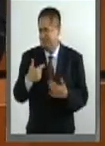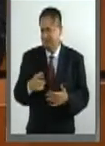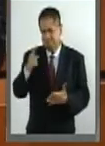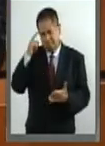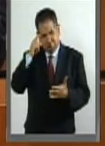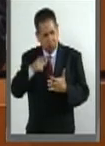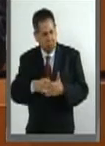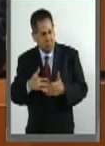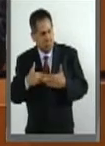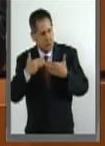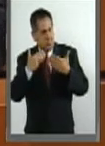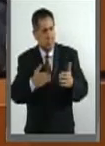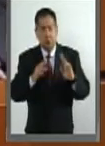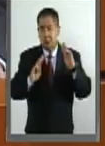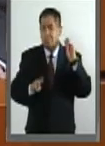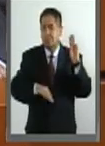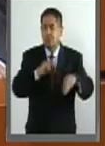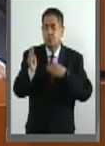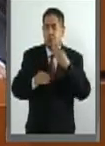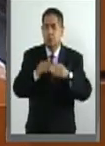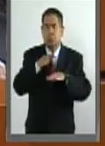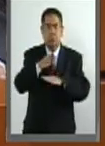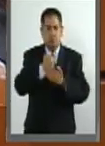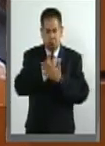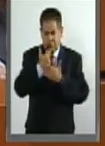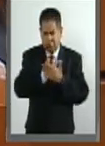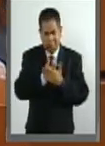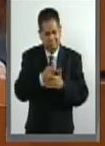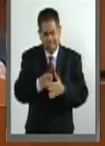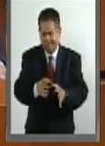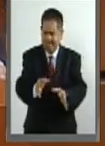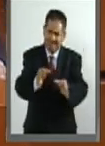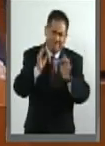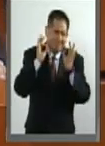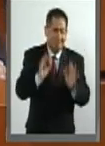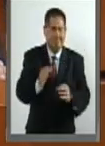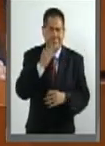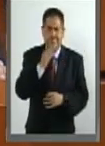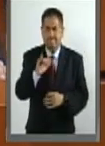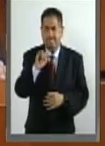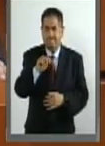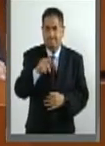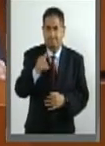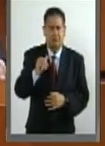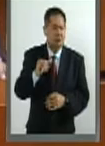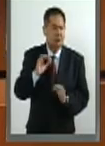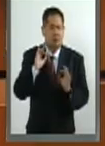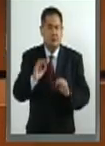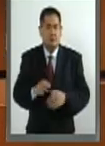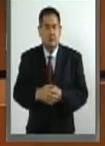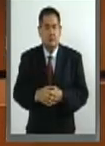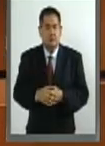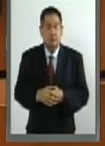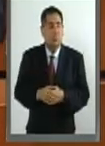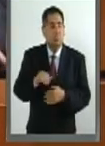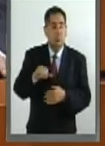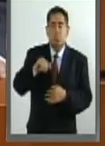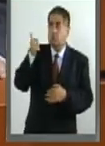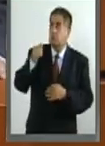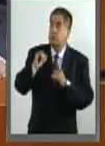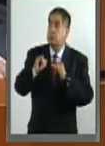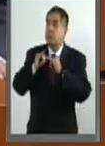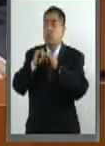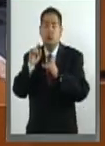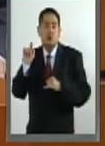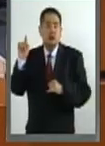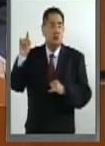tiene el INEGI en el mundo en materia de estadísticas, en materia de información. No todos los institutos de